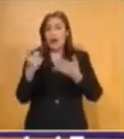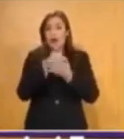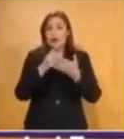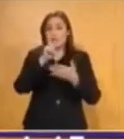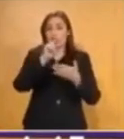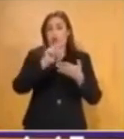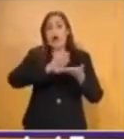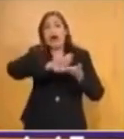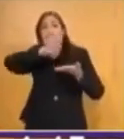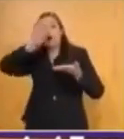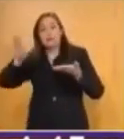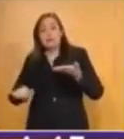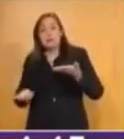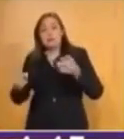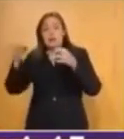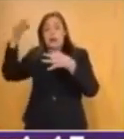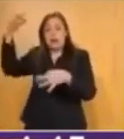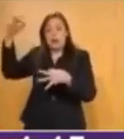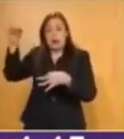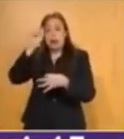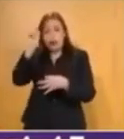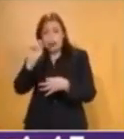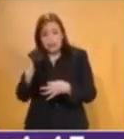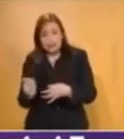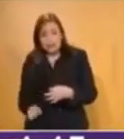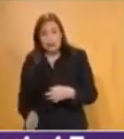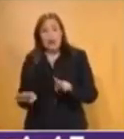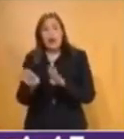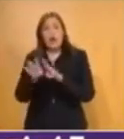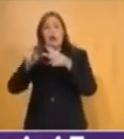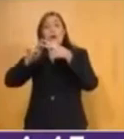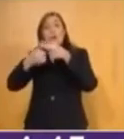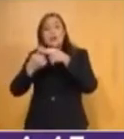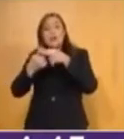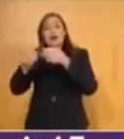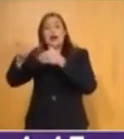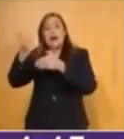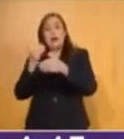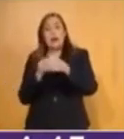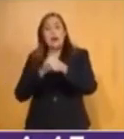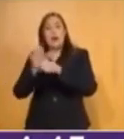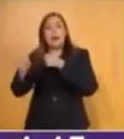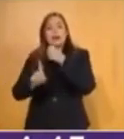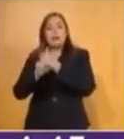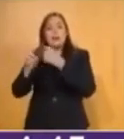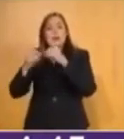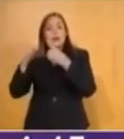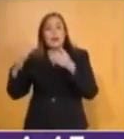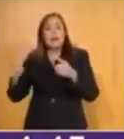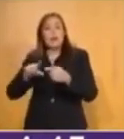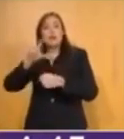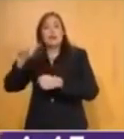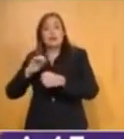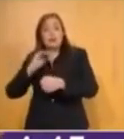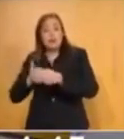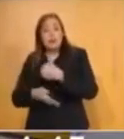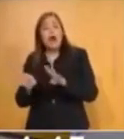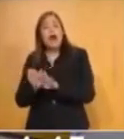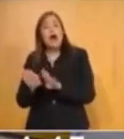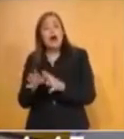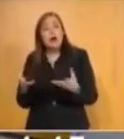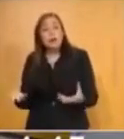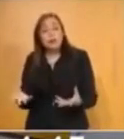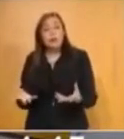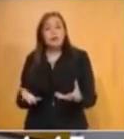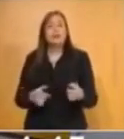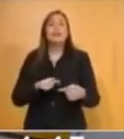del orden que le vas a dar a tu historia. ¿Cómo va a comenzar? ¿Cuál es el problema que se va a presentar en esa historia y cómo va a concluir? Después te